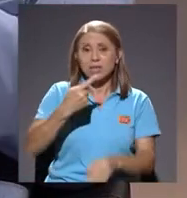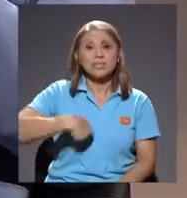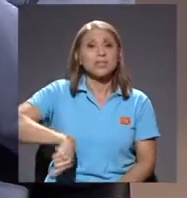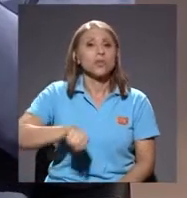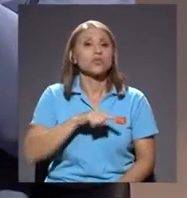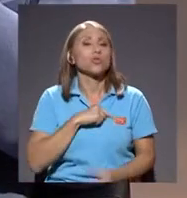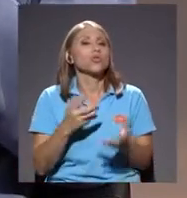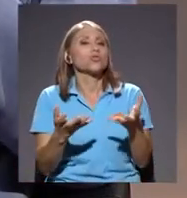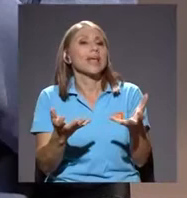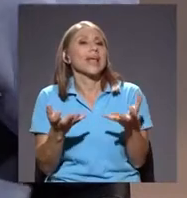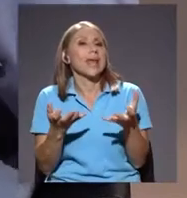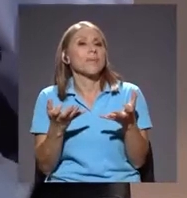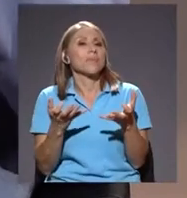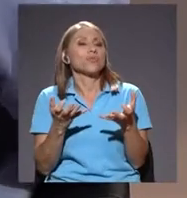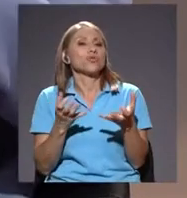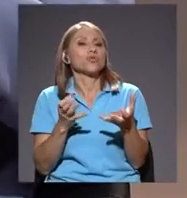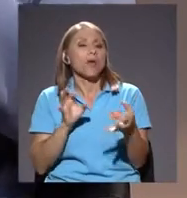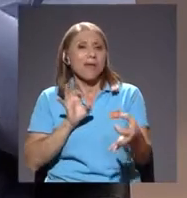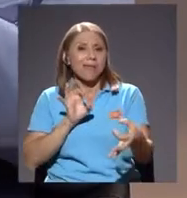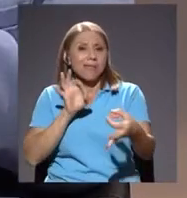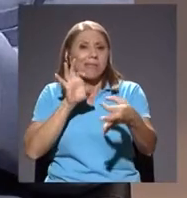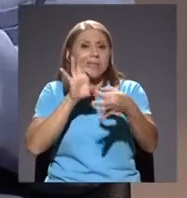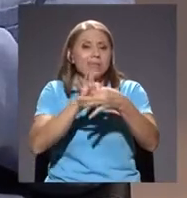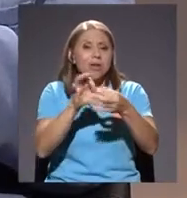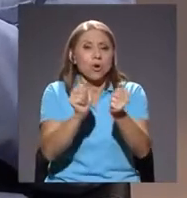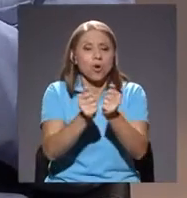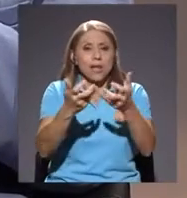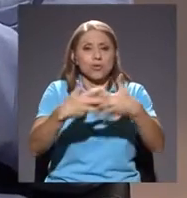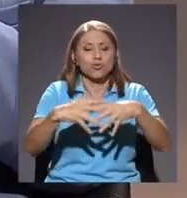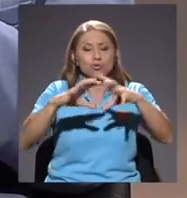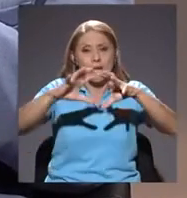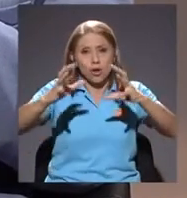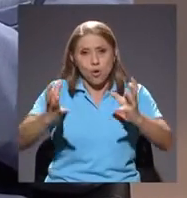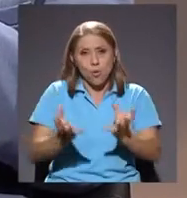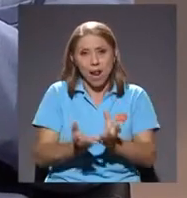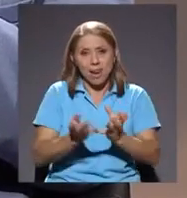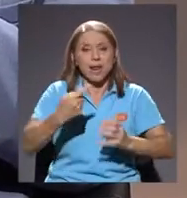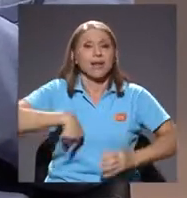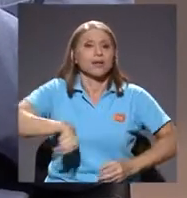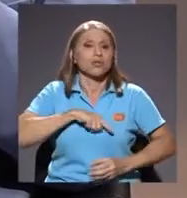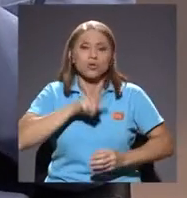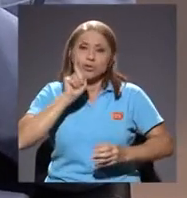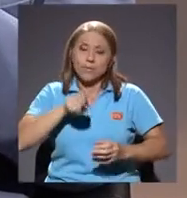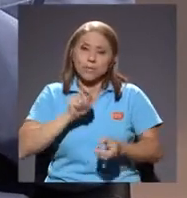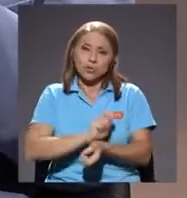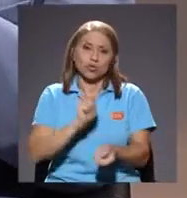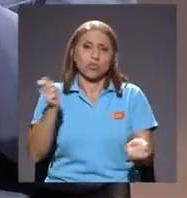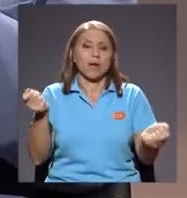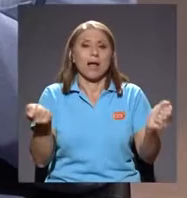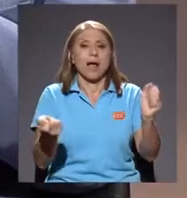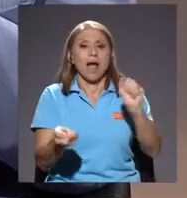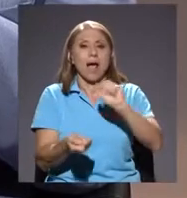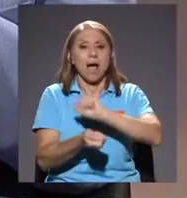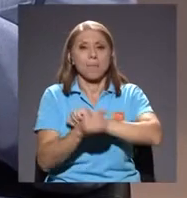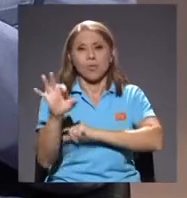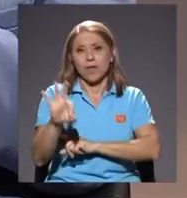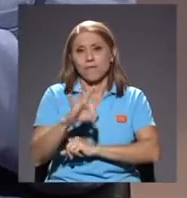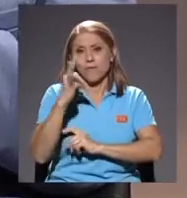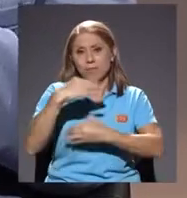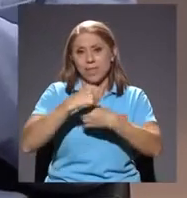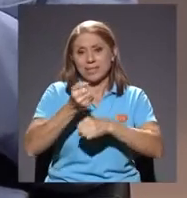encadenarnos a la gran industria global tenemos que tener un cambio en la forma de hacer las cosas los